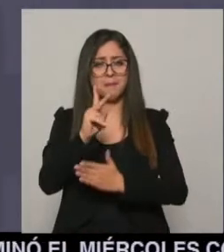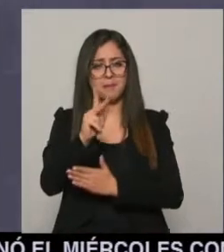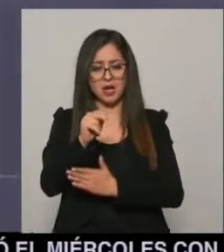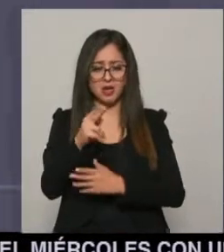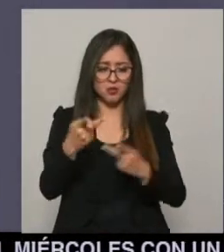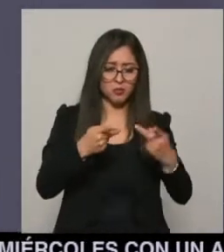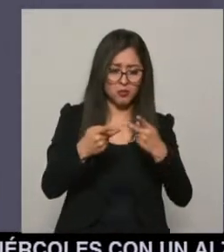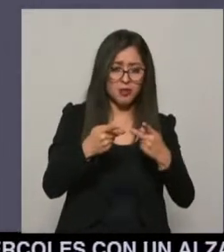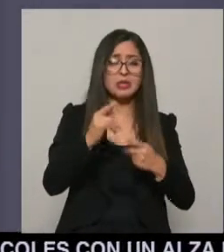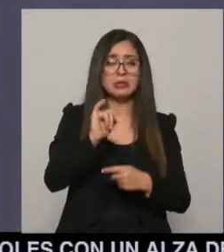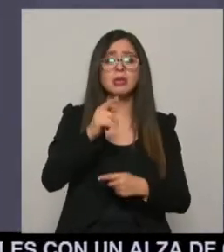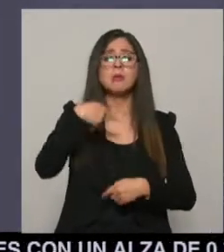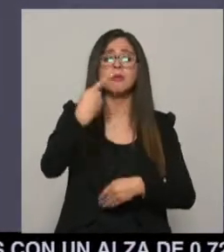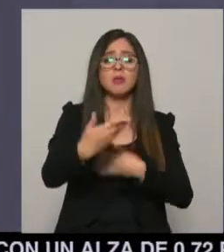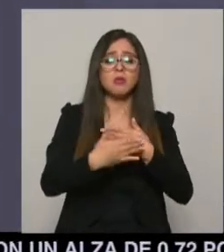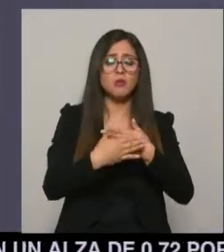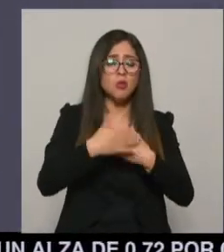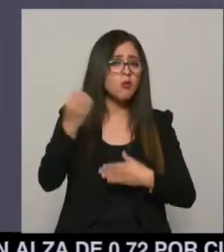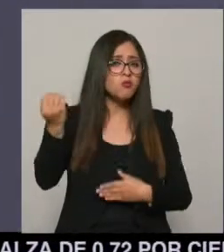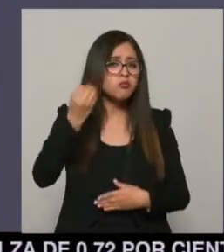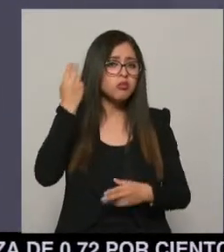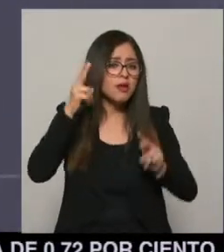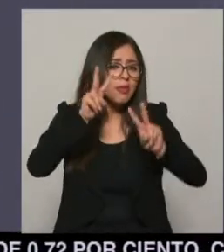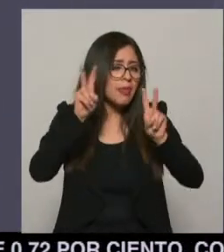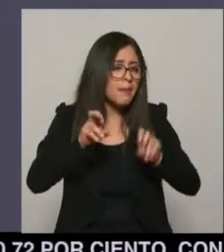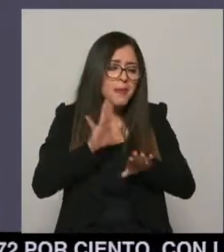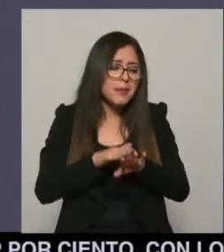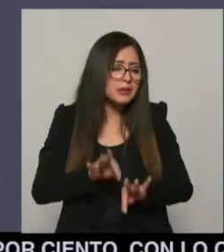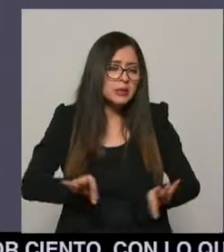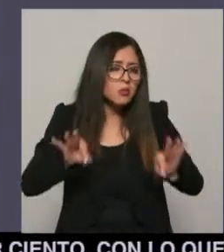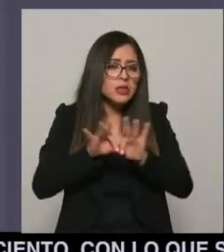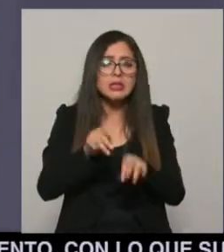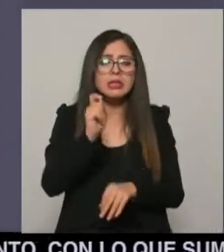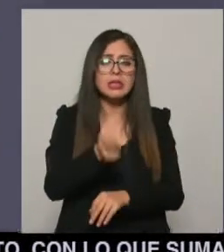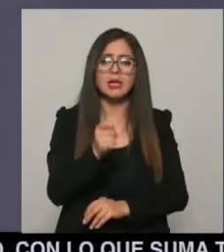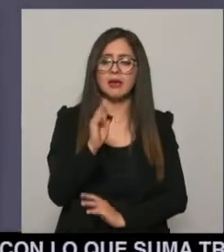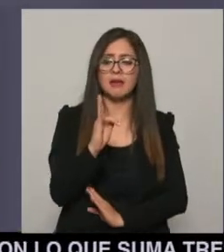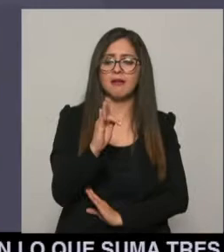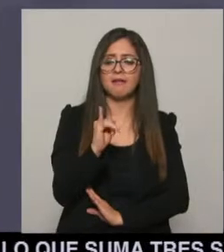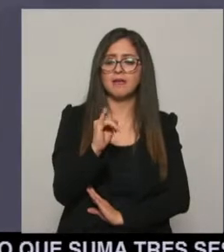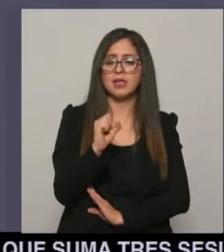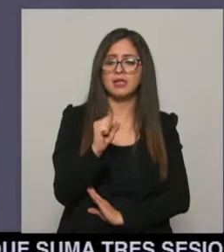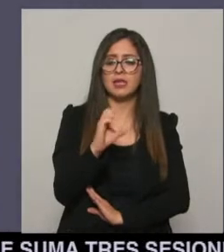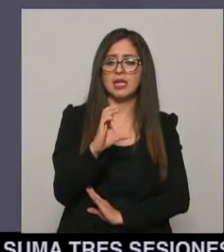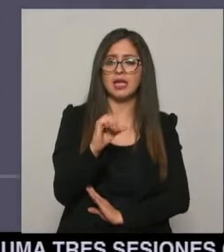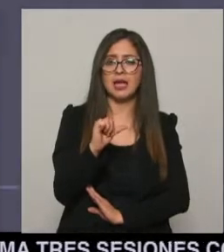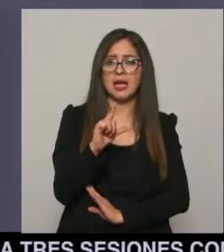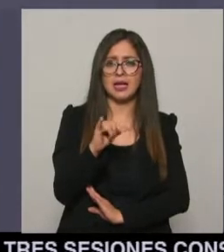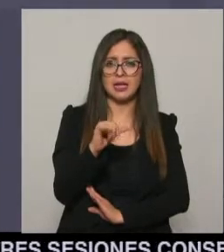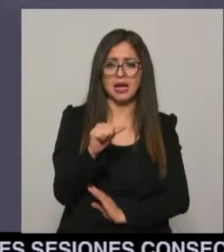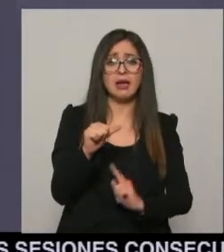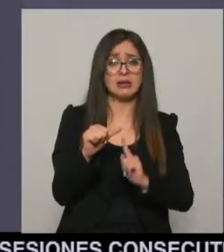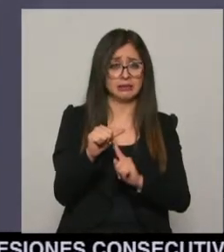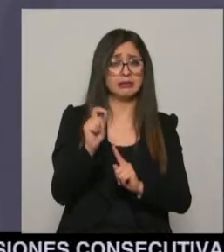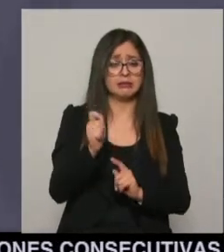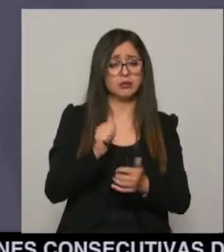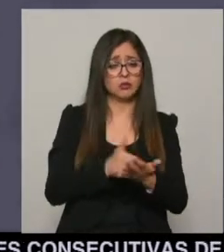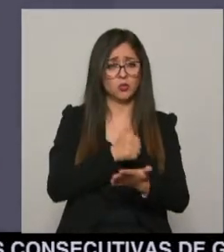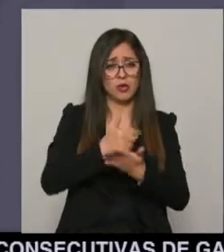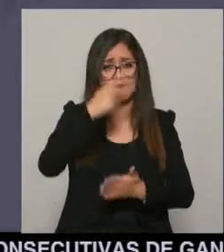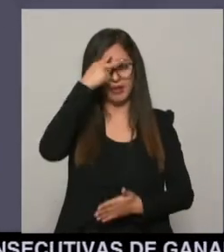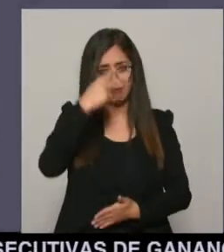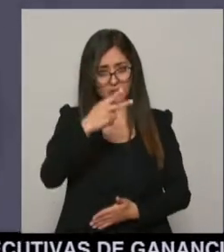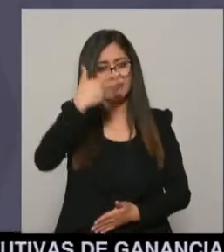de este próximo periodo legislativo va a ser todo lo relacionado a la Fiscalía de la Ciudad de México. Como saben, la